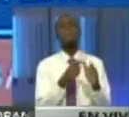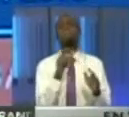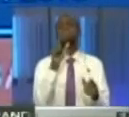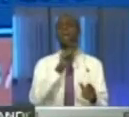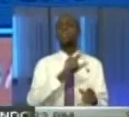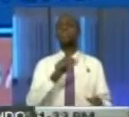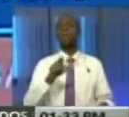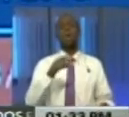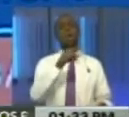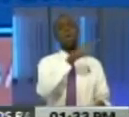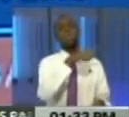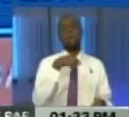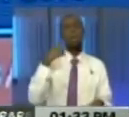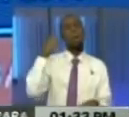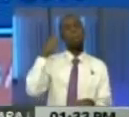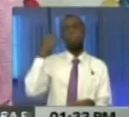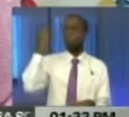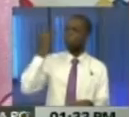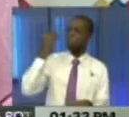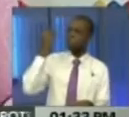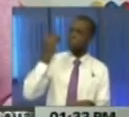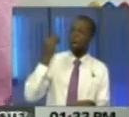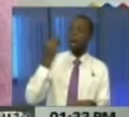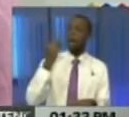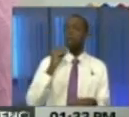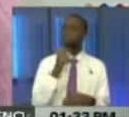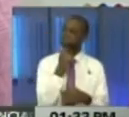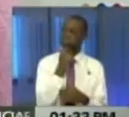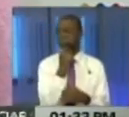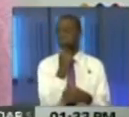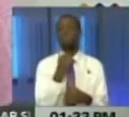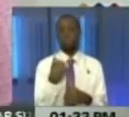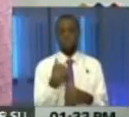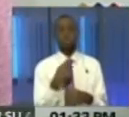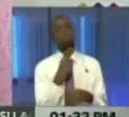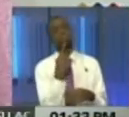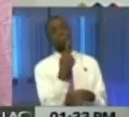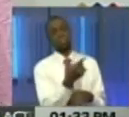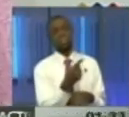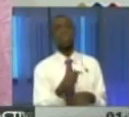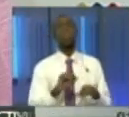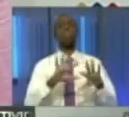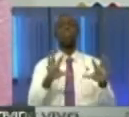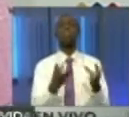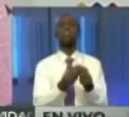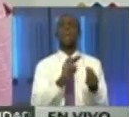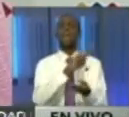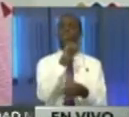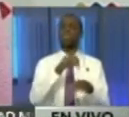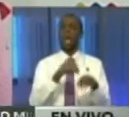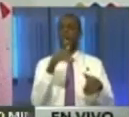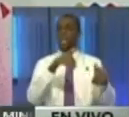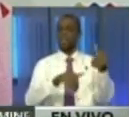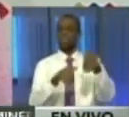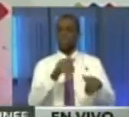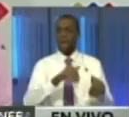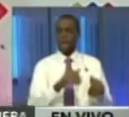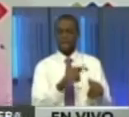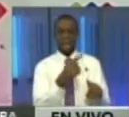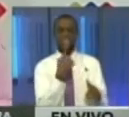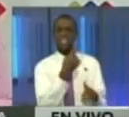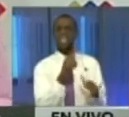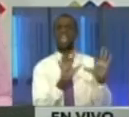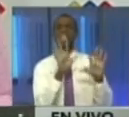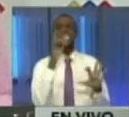bueno, a lo mejor es importante también mencionarlo, ¿qué es lo que hace la Junta Nacional Electoral en esos 15 días hábiles?